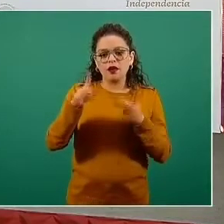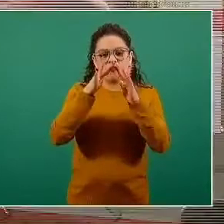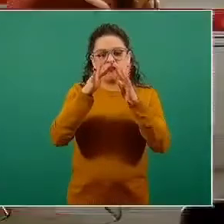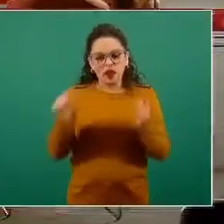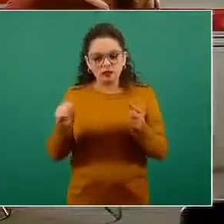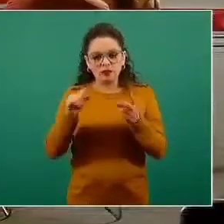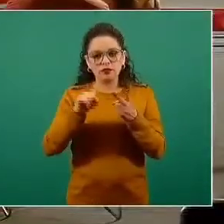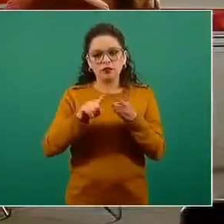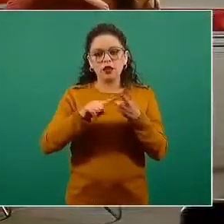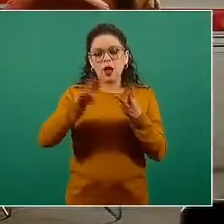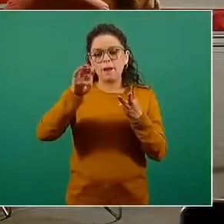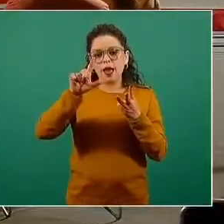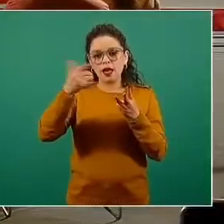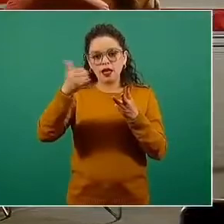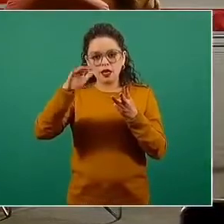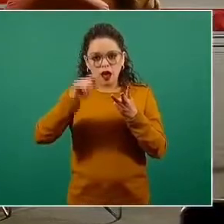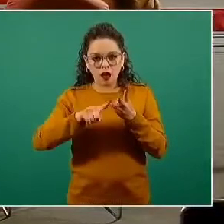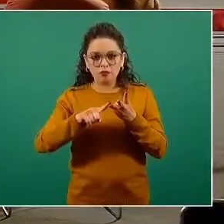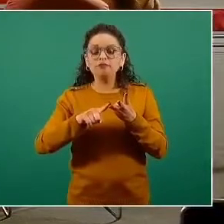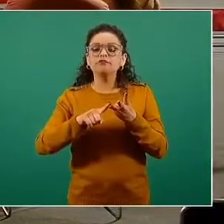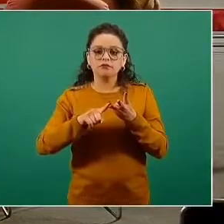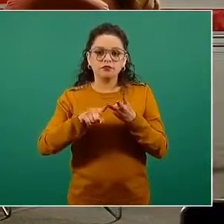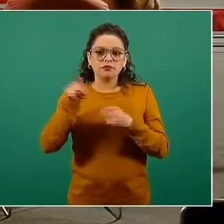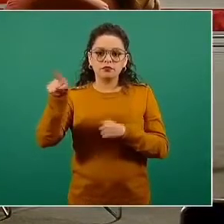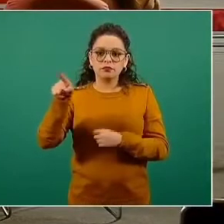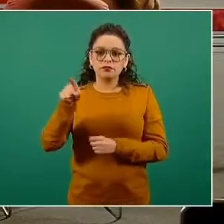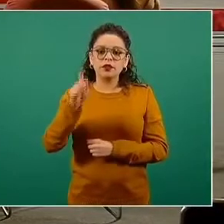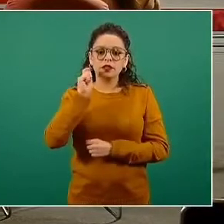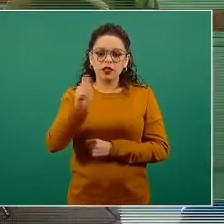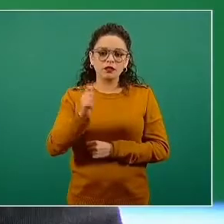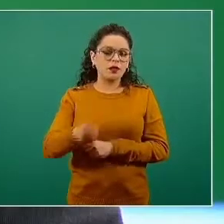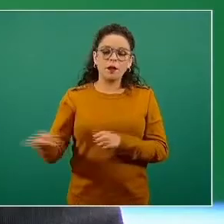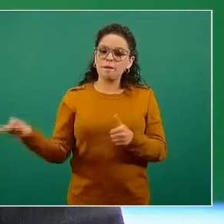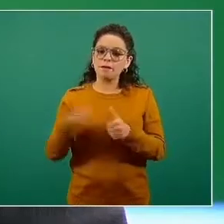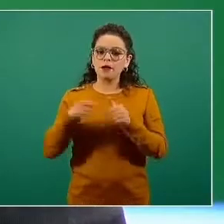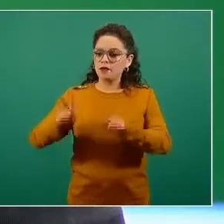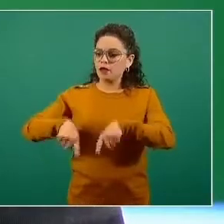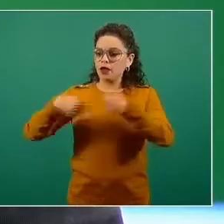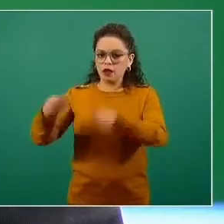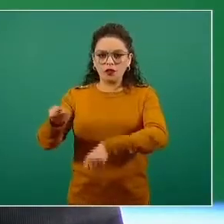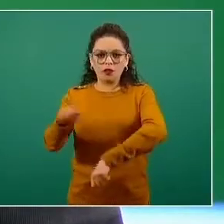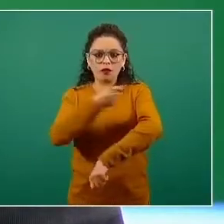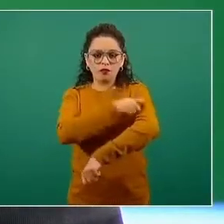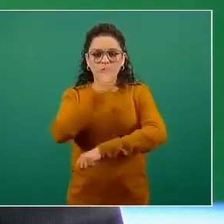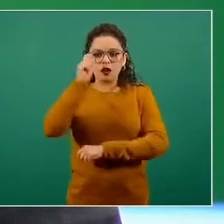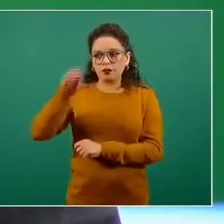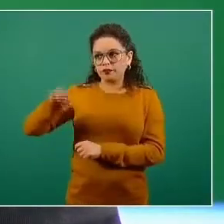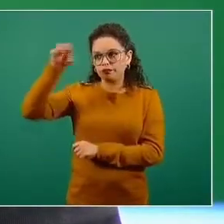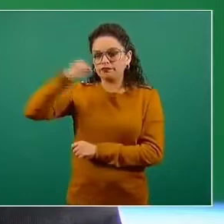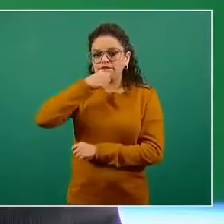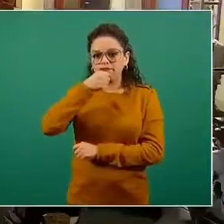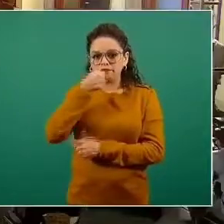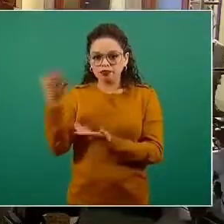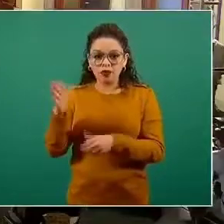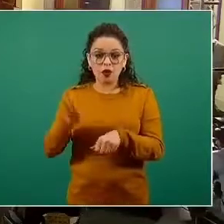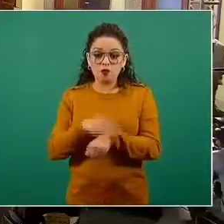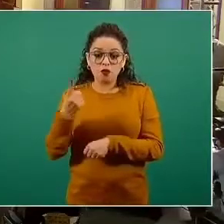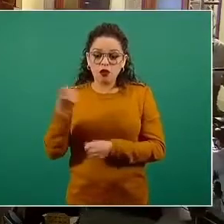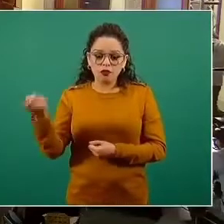los que prefirieron poner en alto la vacunación de adultos mayores por estos resultados.